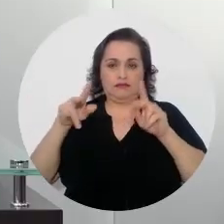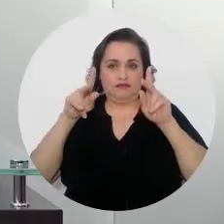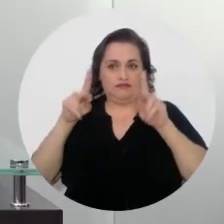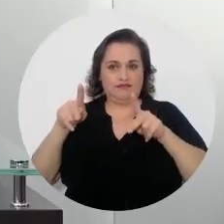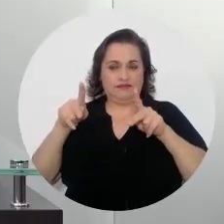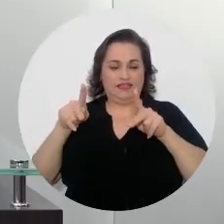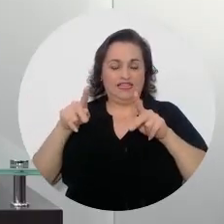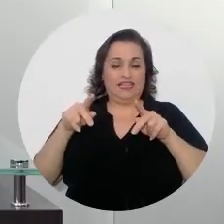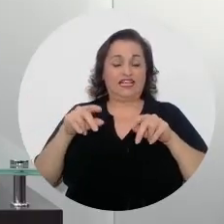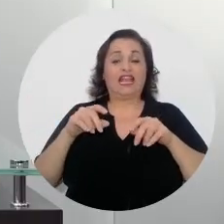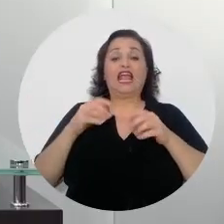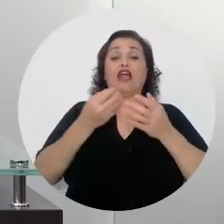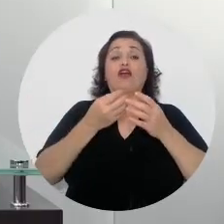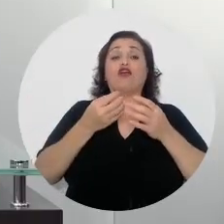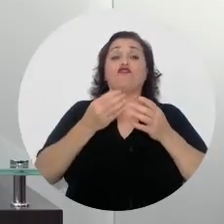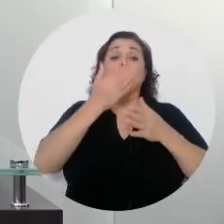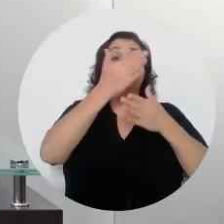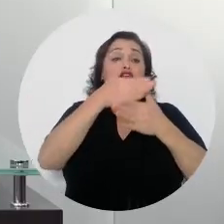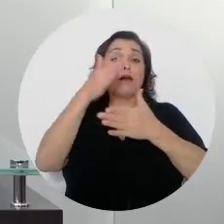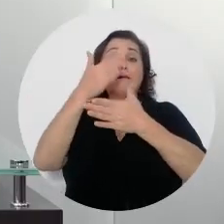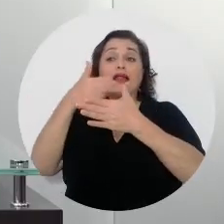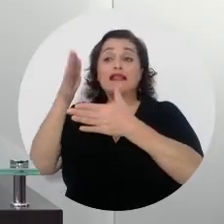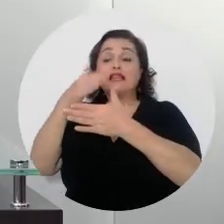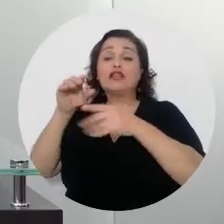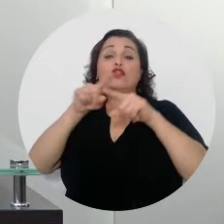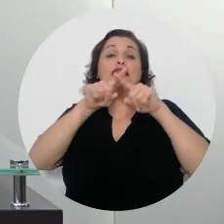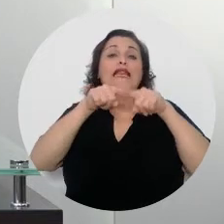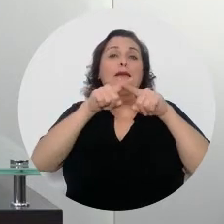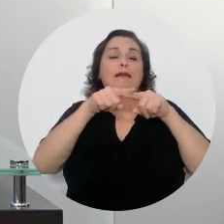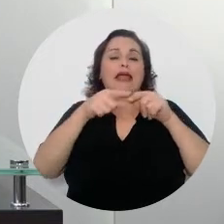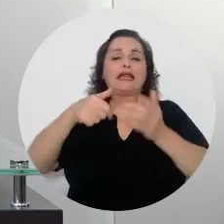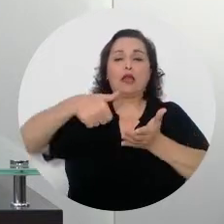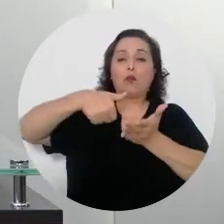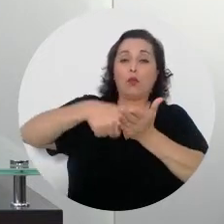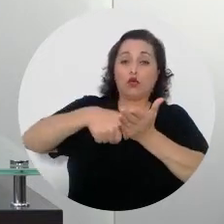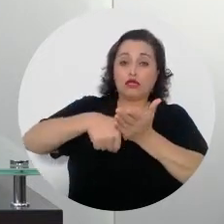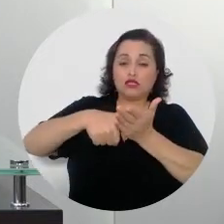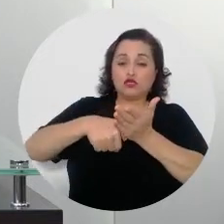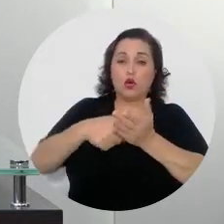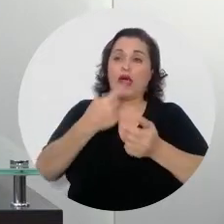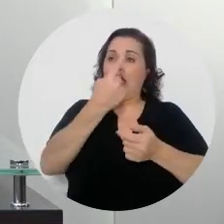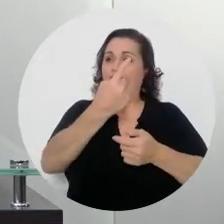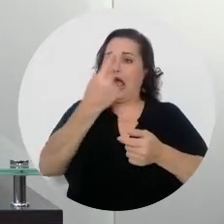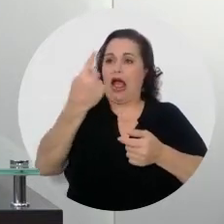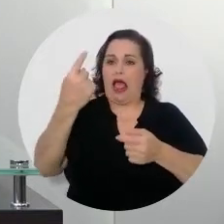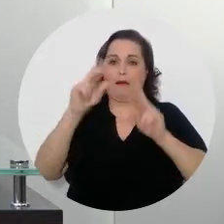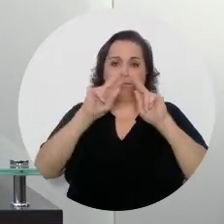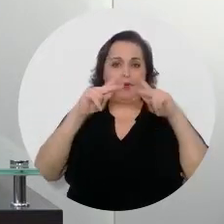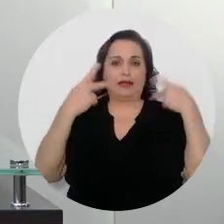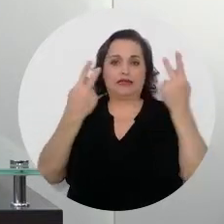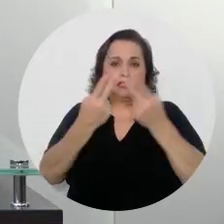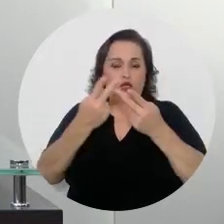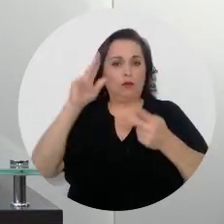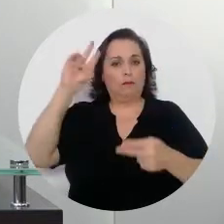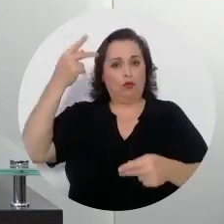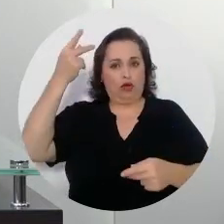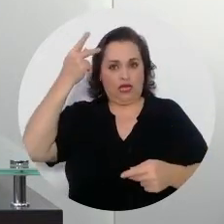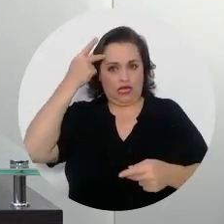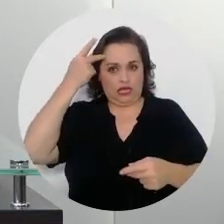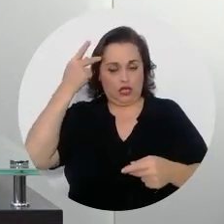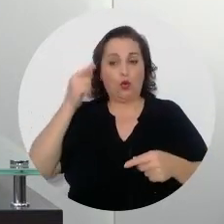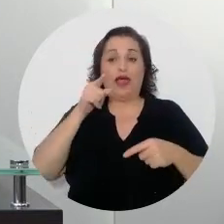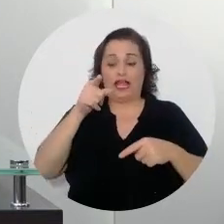decir, que las curules sean repartidas según la votación que tuvo cada uno de los partidos